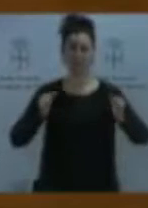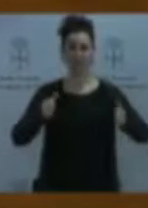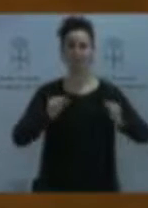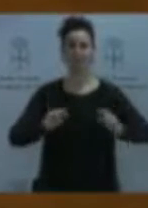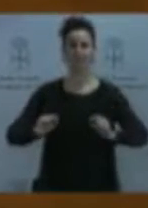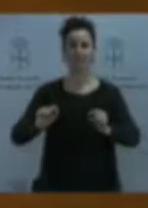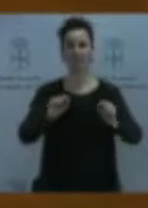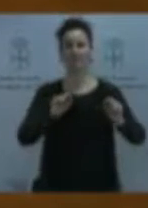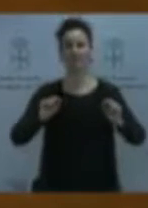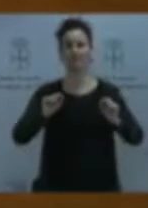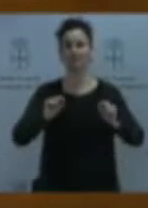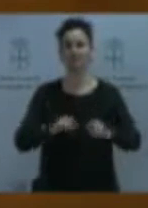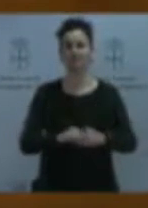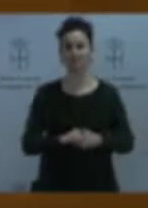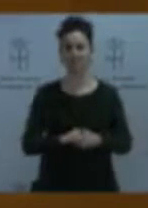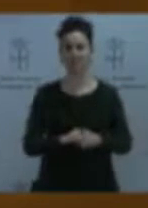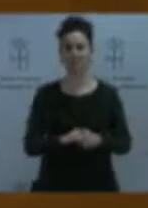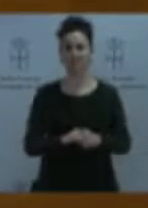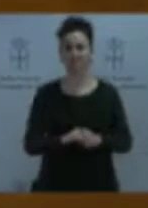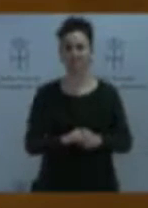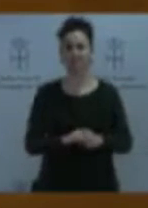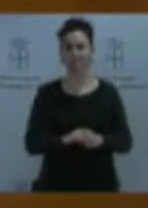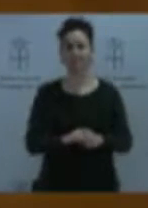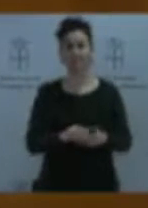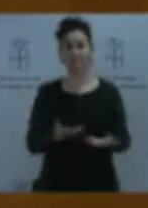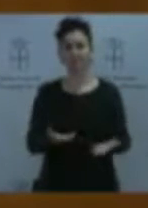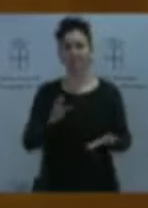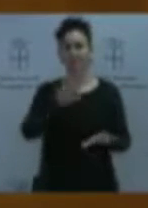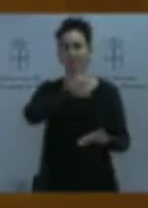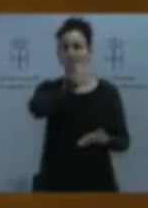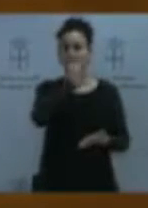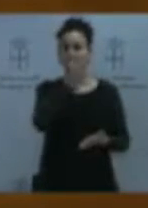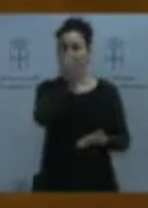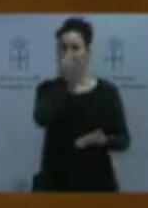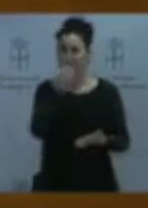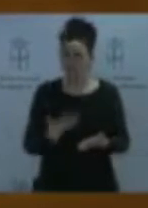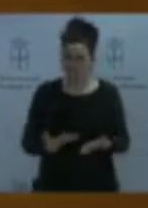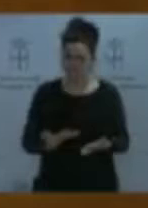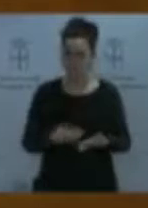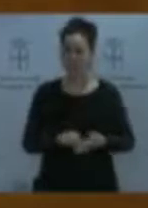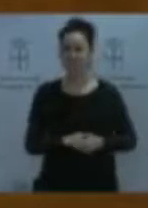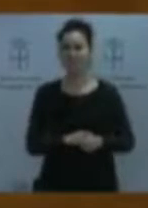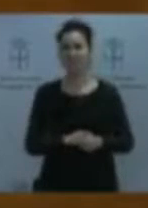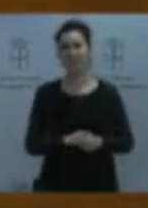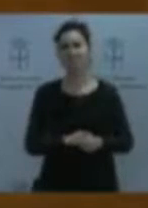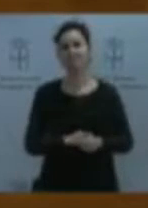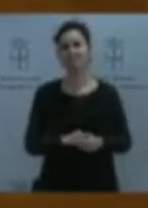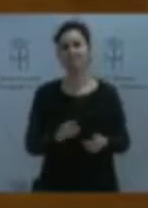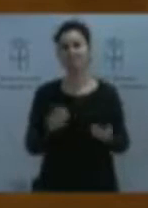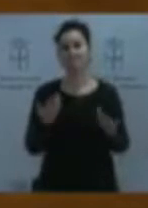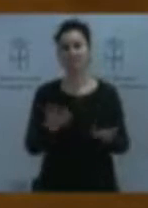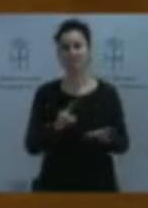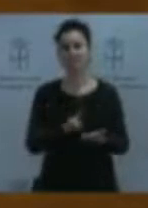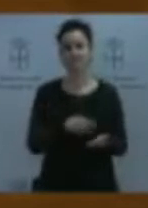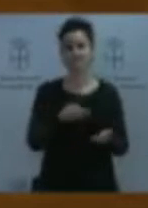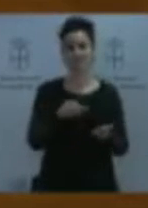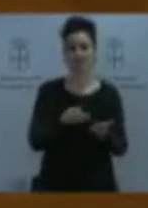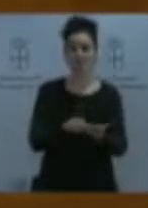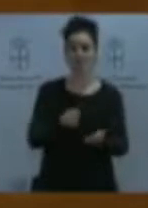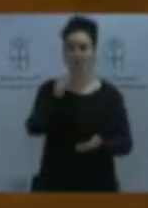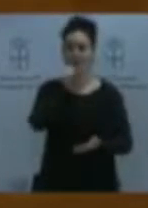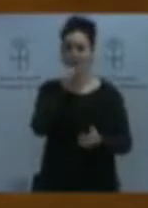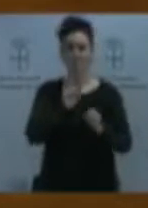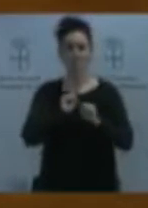Y nos parece perfecto, ¿no? Nos parece perfecto que en este plan de abastecimiento haya una renuncia expresa al embalse de